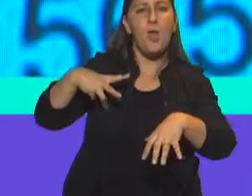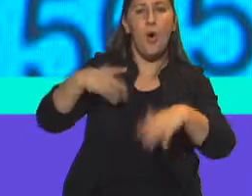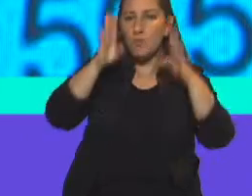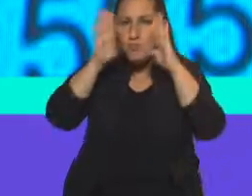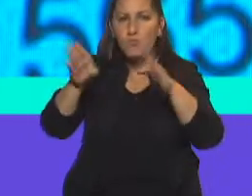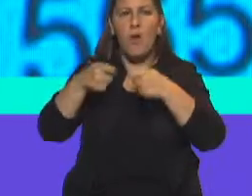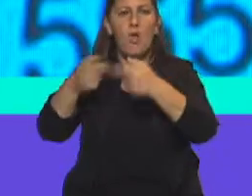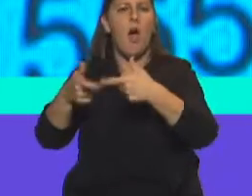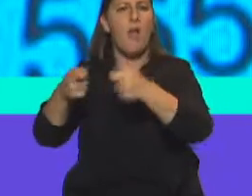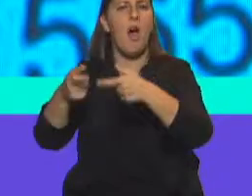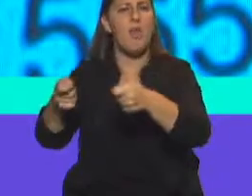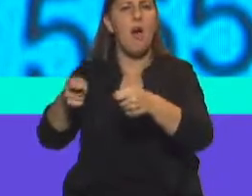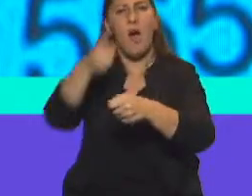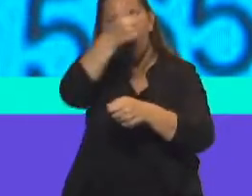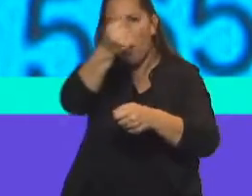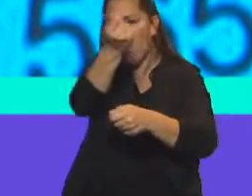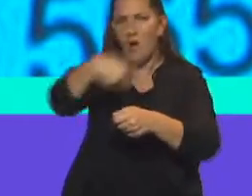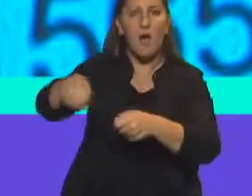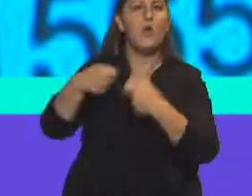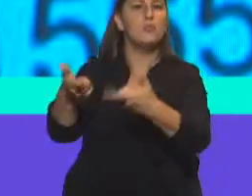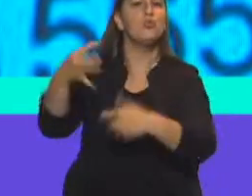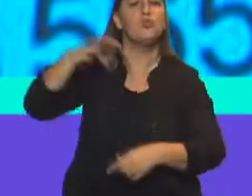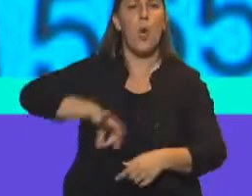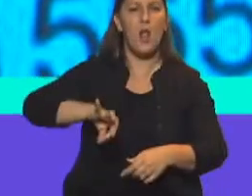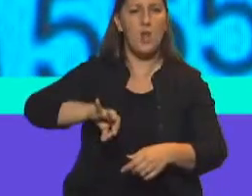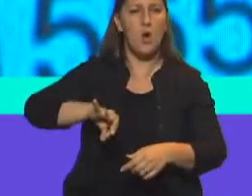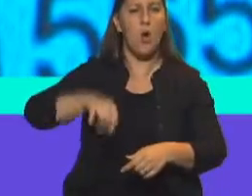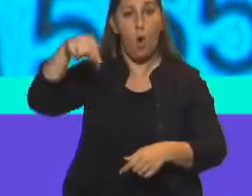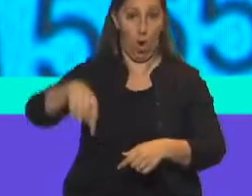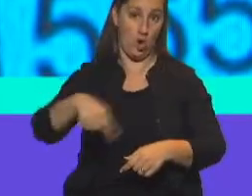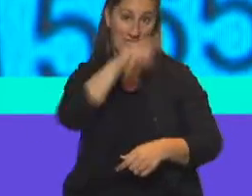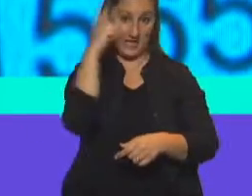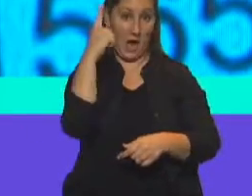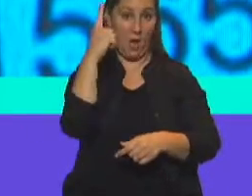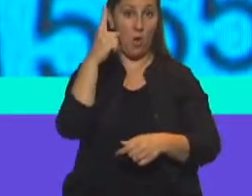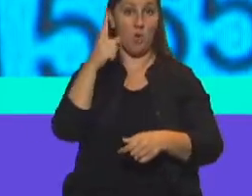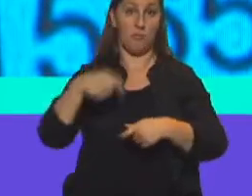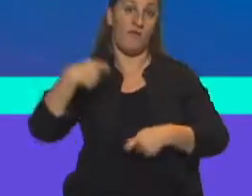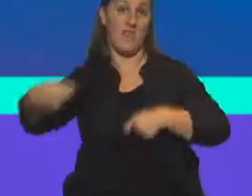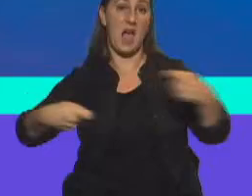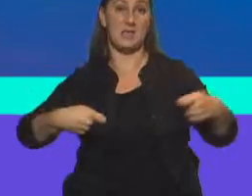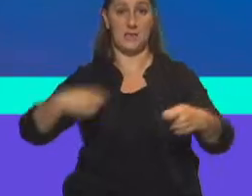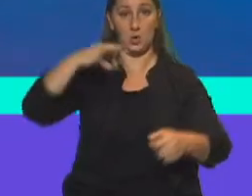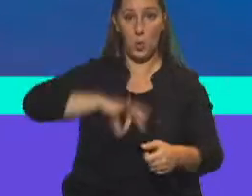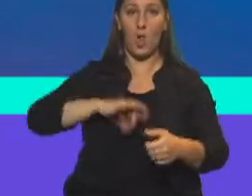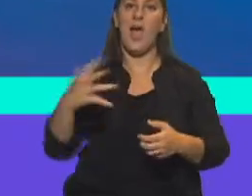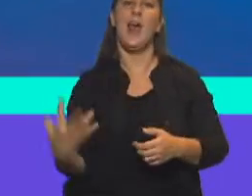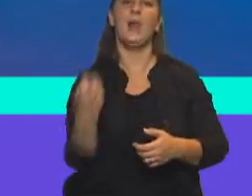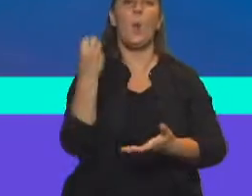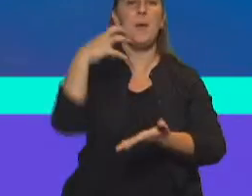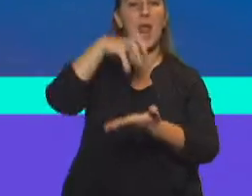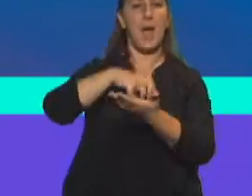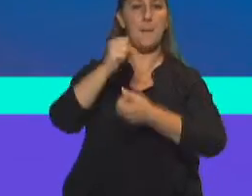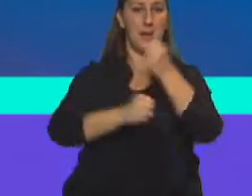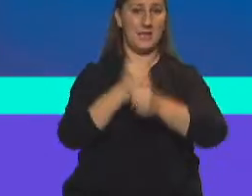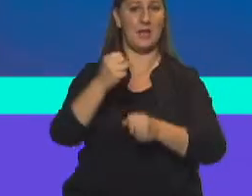grandes empresas, a las pequeñas empresas que están financiando salarios? Digo, hoy el Estado argentino financia salarios, recupera empresas, como lo que pasó